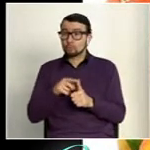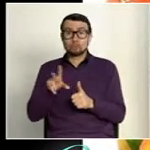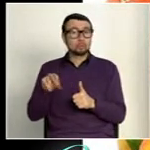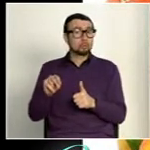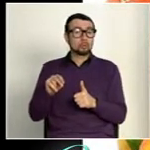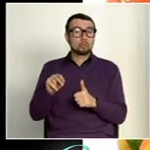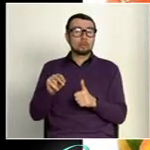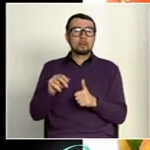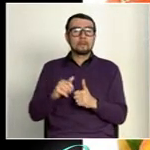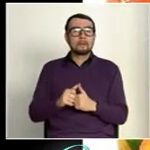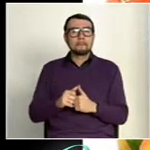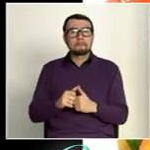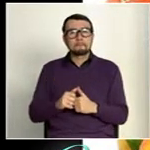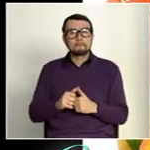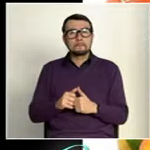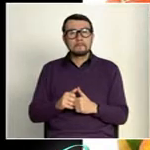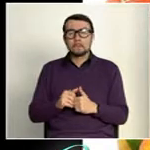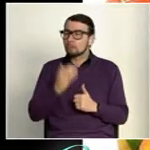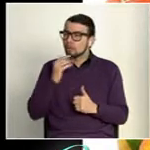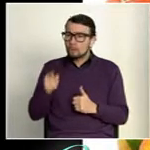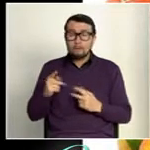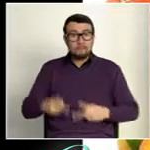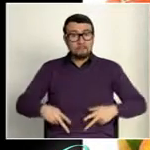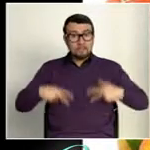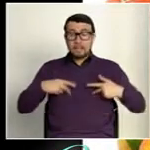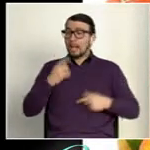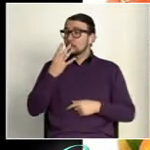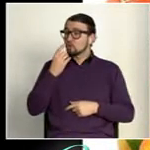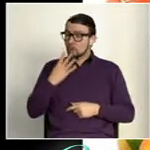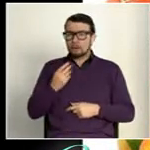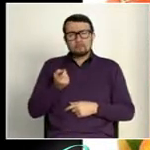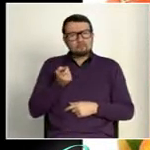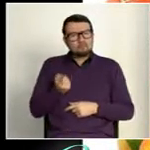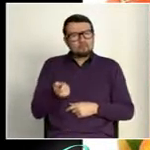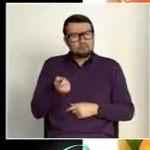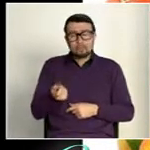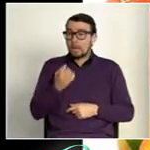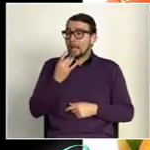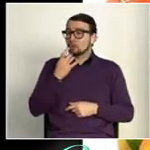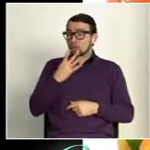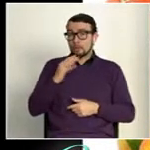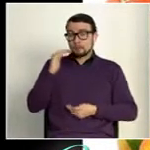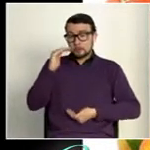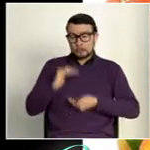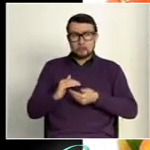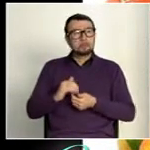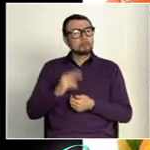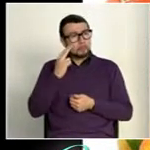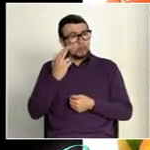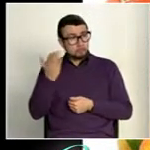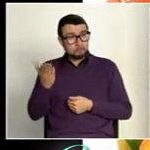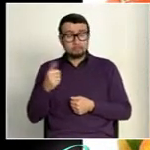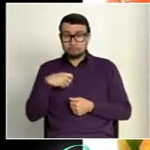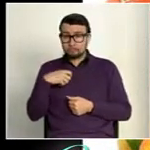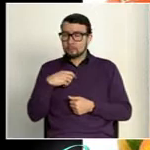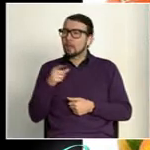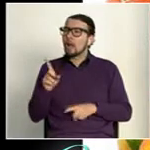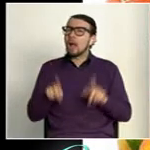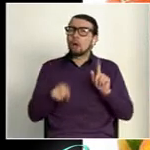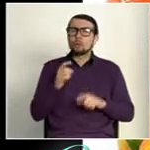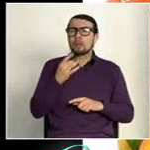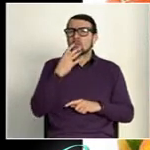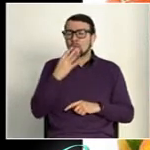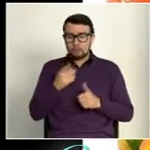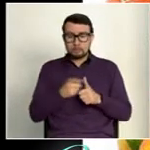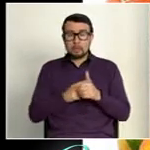el subida de azúcar va a ser muy leve, no va a ser bien. Y aquí vemos una en la pantalla, vemos unas frutas. O sea,